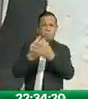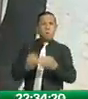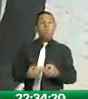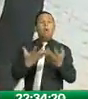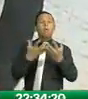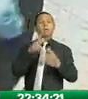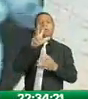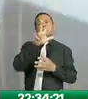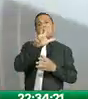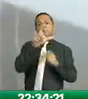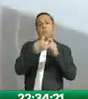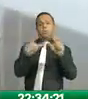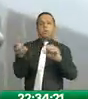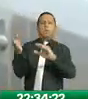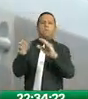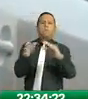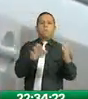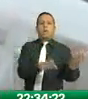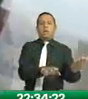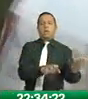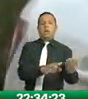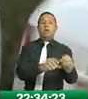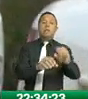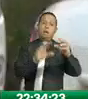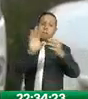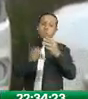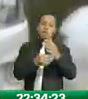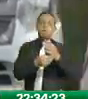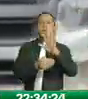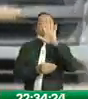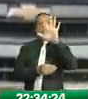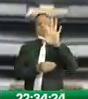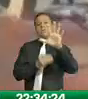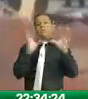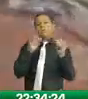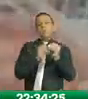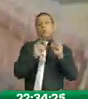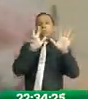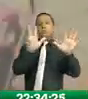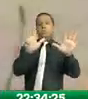otros 5 fallecidos más por sospecha de coronavirus. Informo Marilyn Jaramillo.